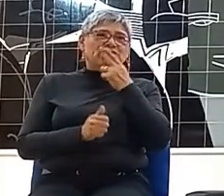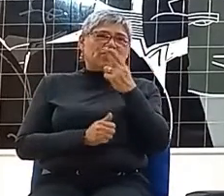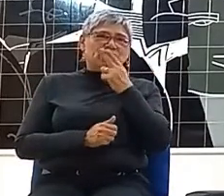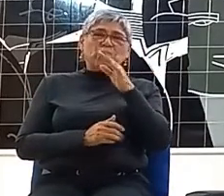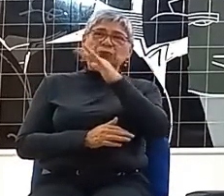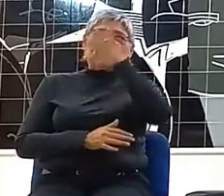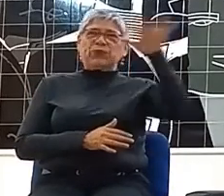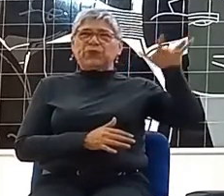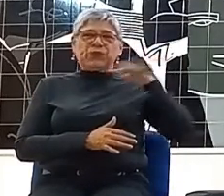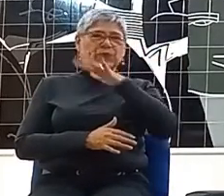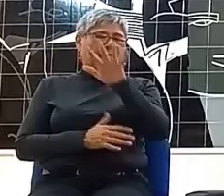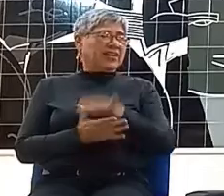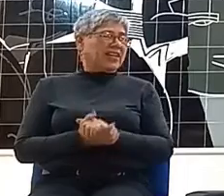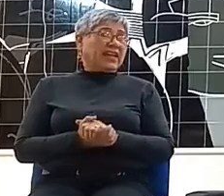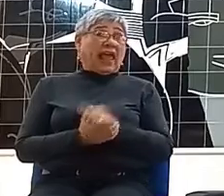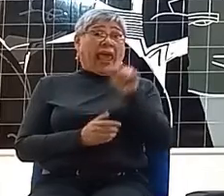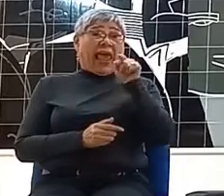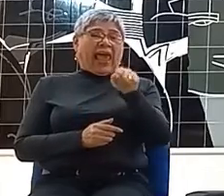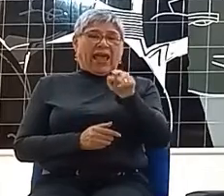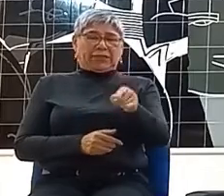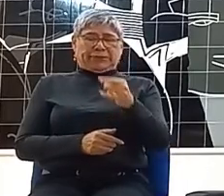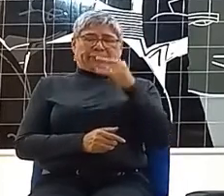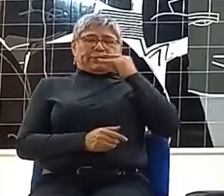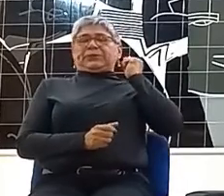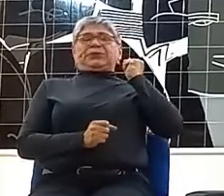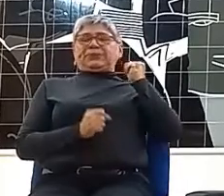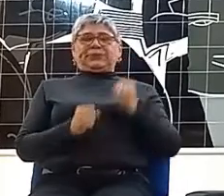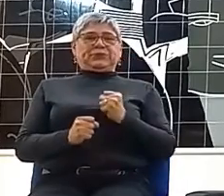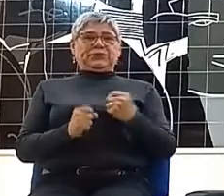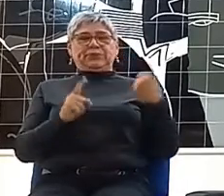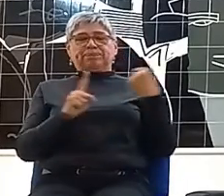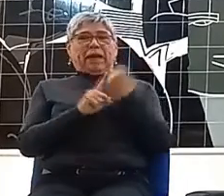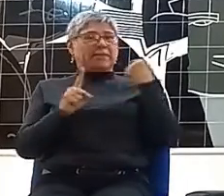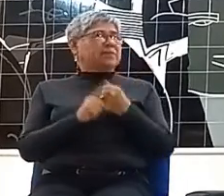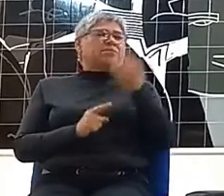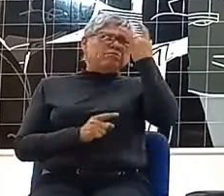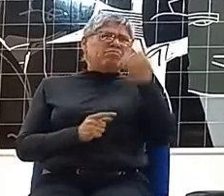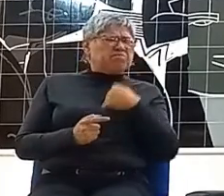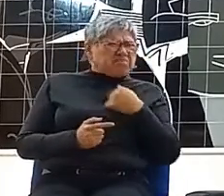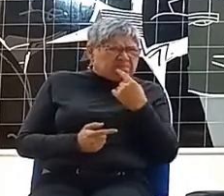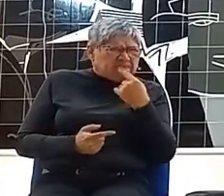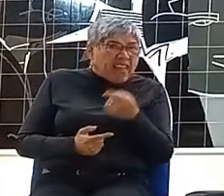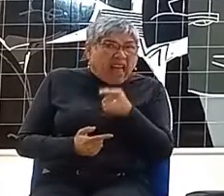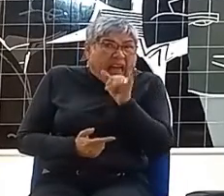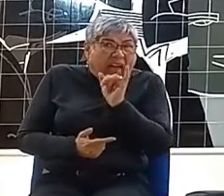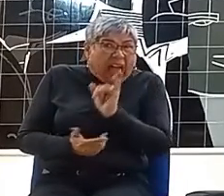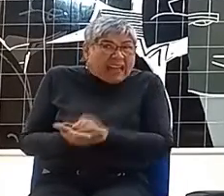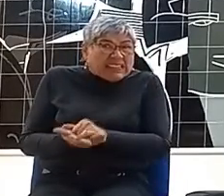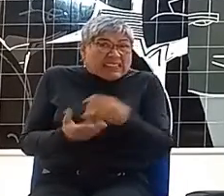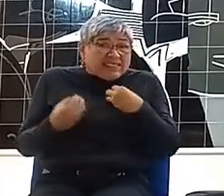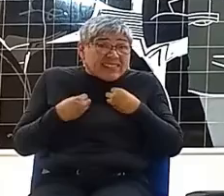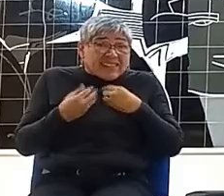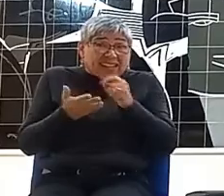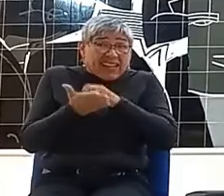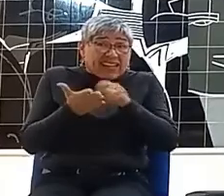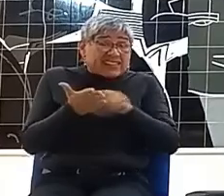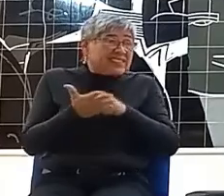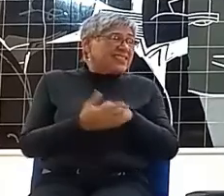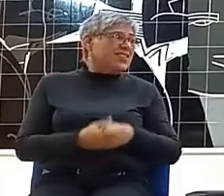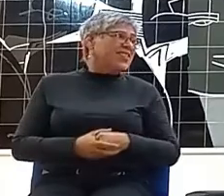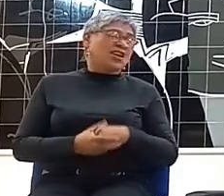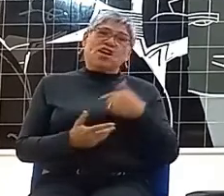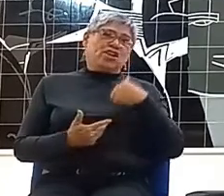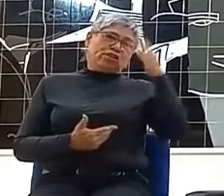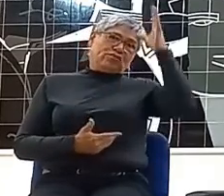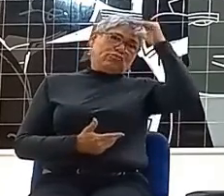de cigarrillo. Ese olor a mí me impactó sobremanera, porque yo dije, así vive un escritor. Es decir, yo no